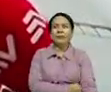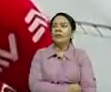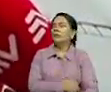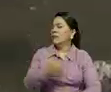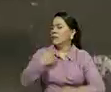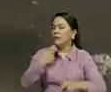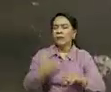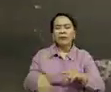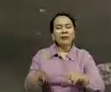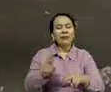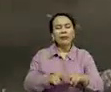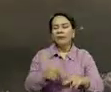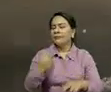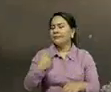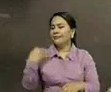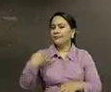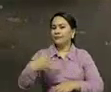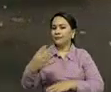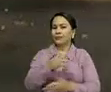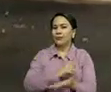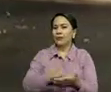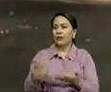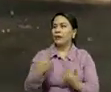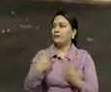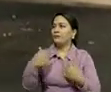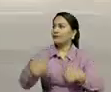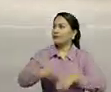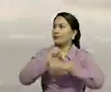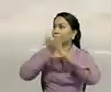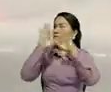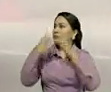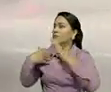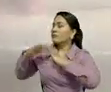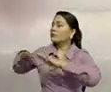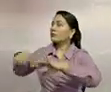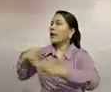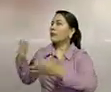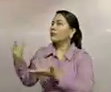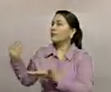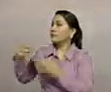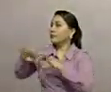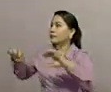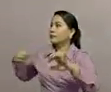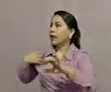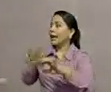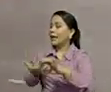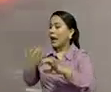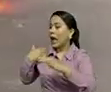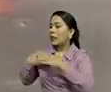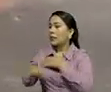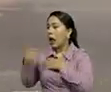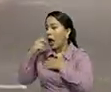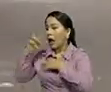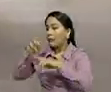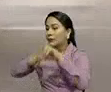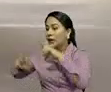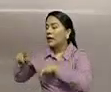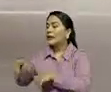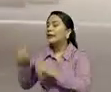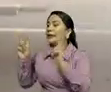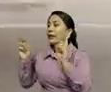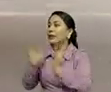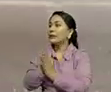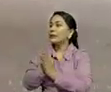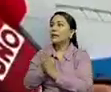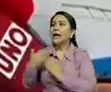hace todas las semanas, de hoy en la mañana los reclusos no quisieron dejar ingresar al personal, prendieron unos colchones, se sofocó